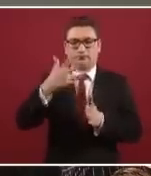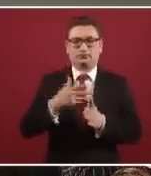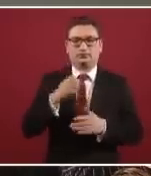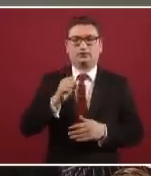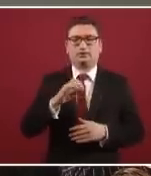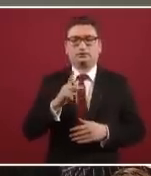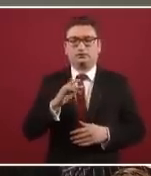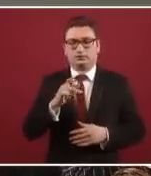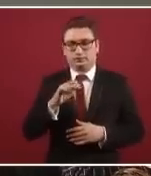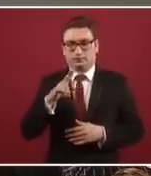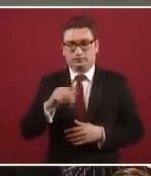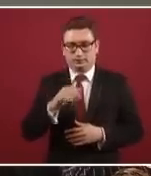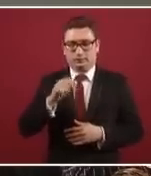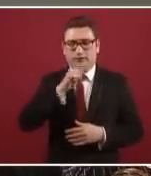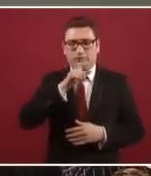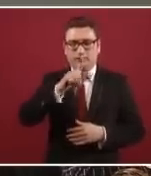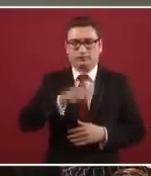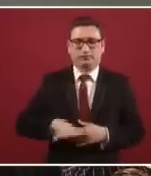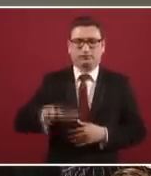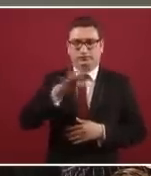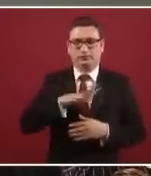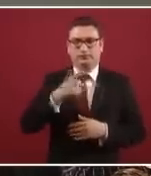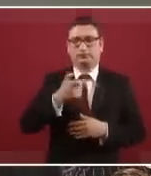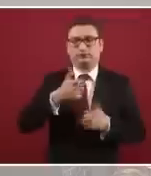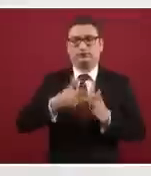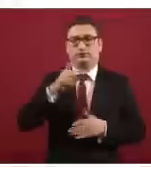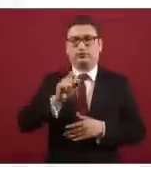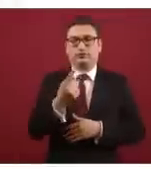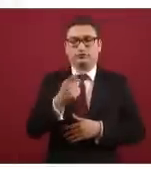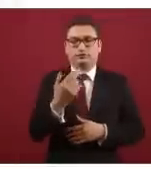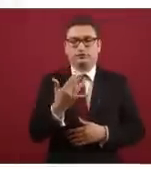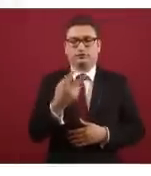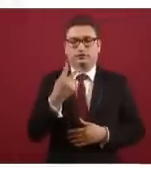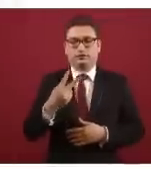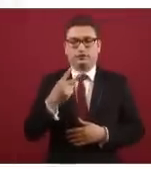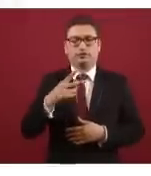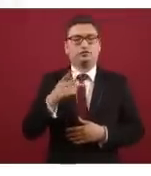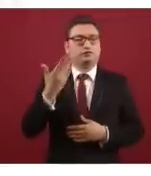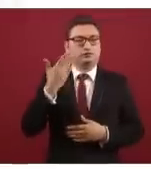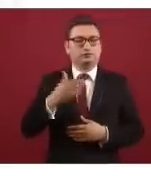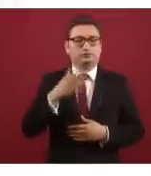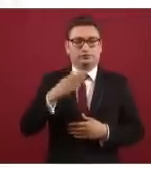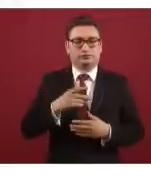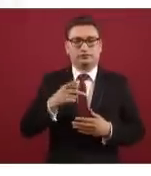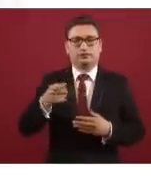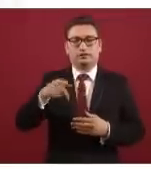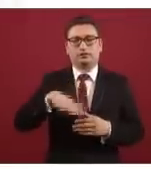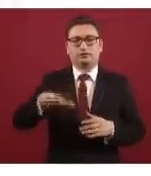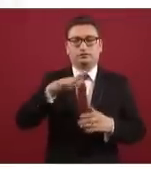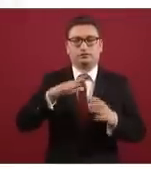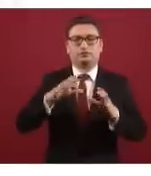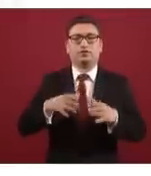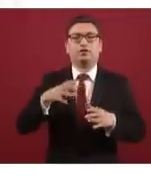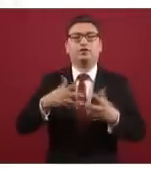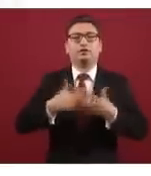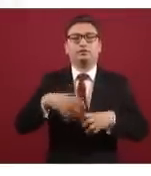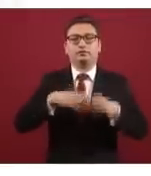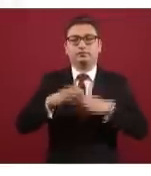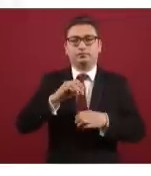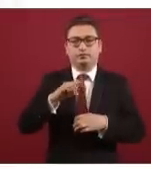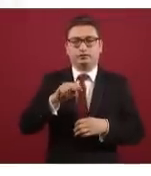Zapopan, Jalisco, con un precio al público de 21.52 por litro en combustibles Minotauro y un margen